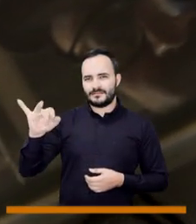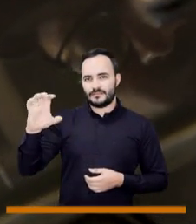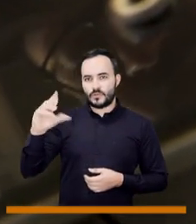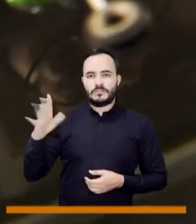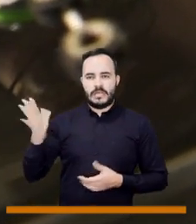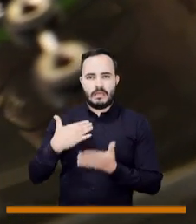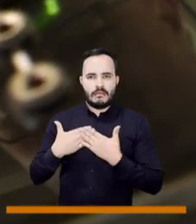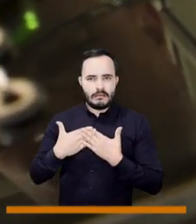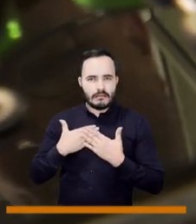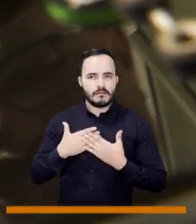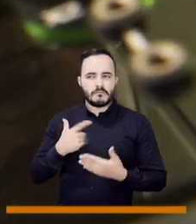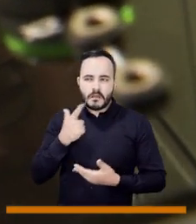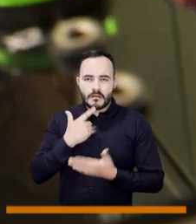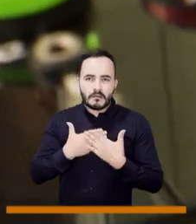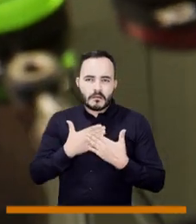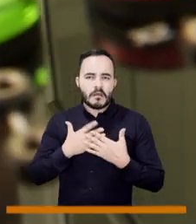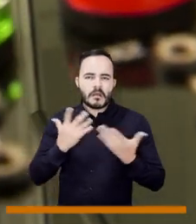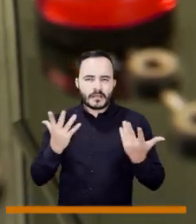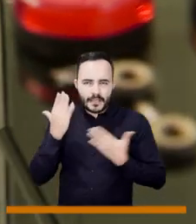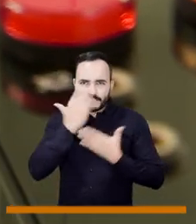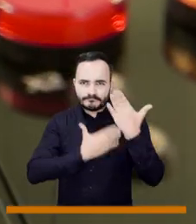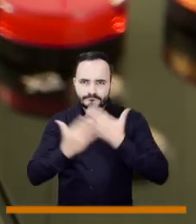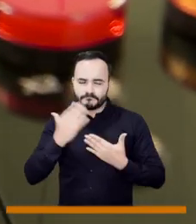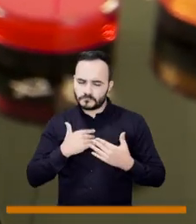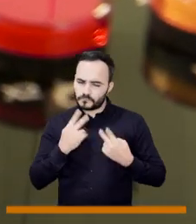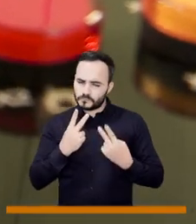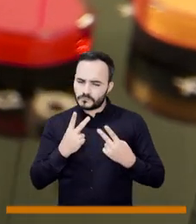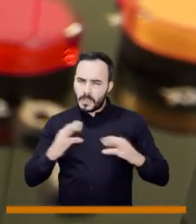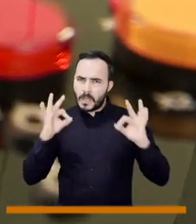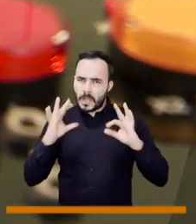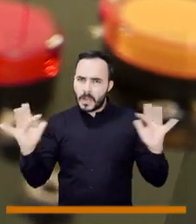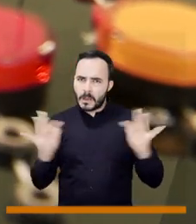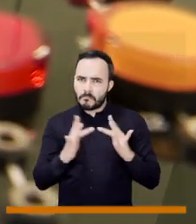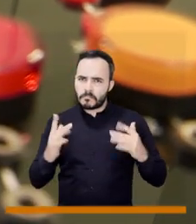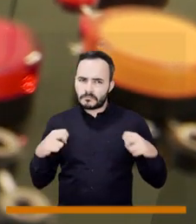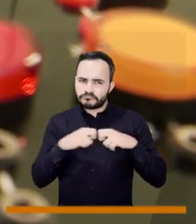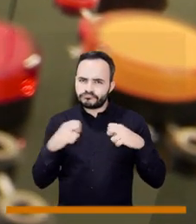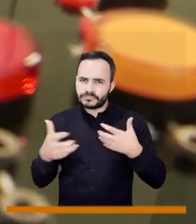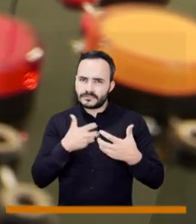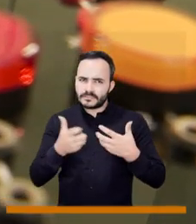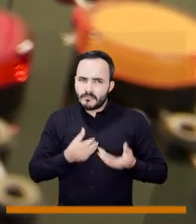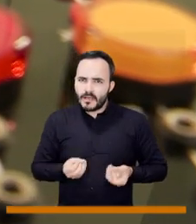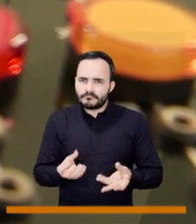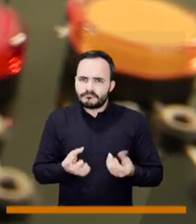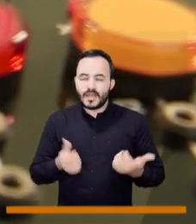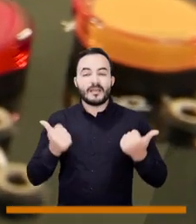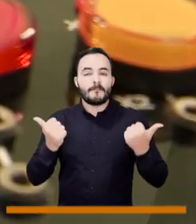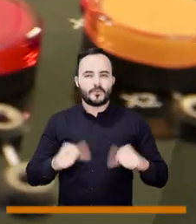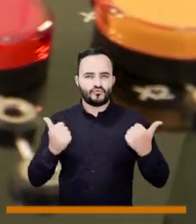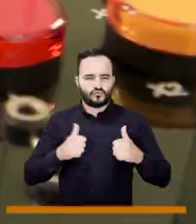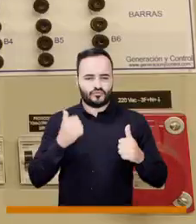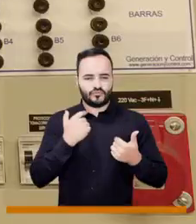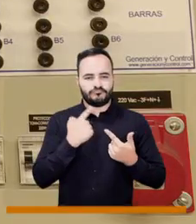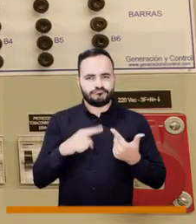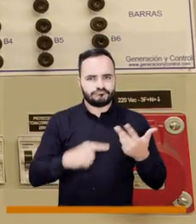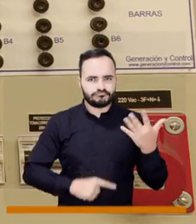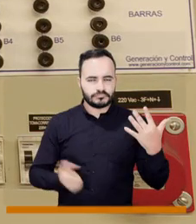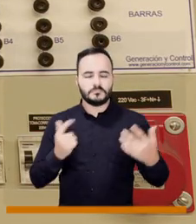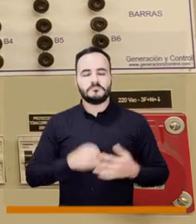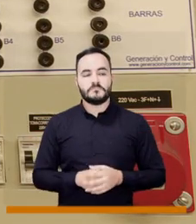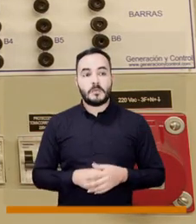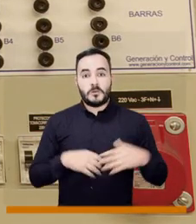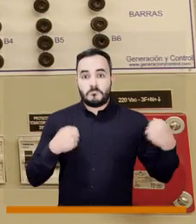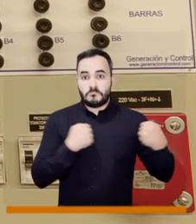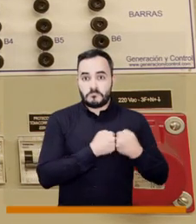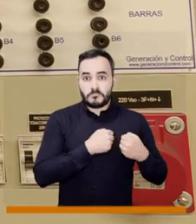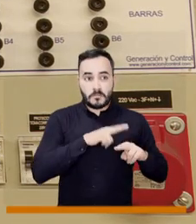apoyemos en el estudio para determinar cuál es la mejor forma de electrificar su sistema de buses. Sí. Y en conjunto